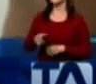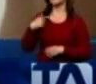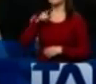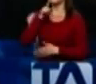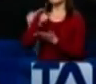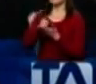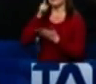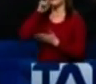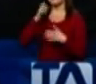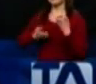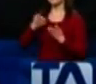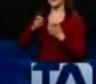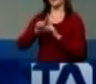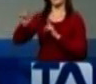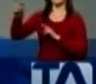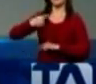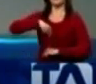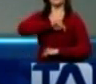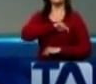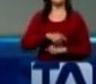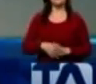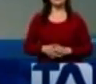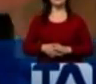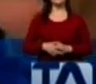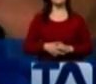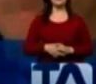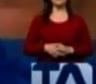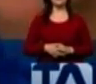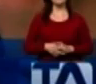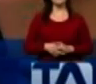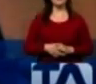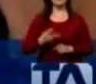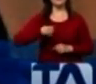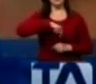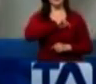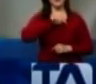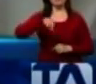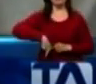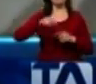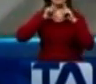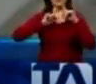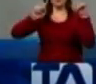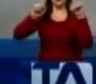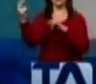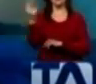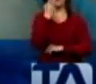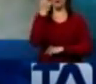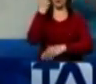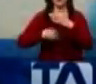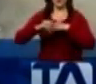Yo seguro que lo hago por él y de hecho sé que me está viendo. O sea, que en España hemos anunciado que estábamos aquí y sé que me está viendo